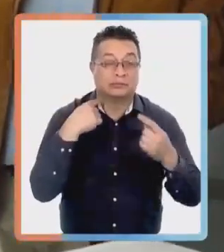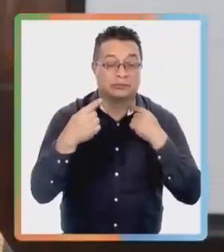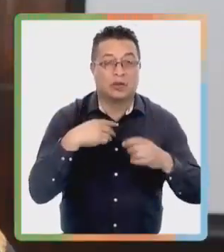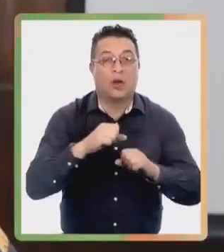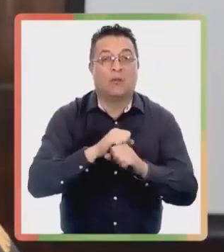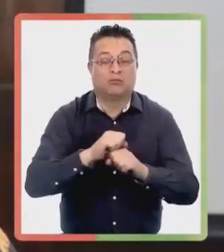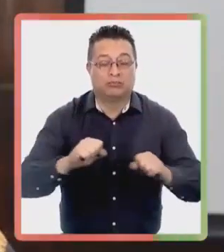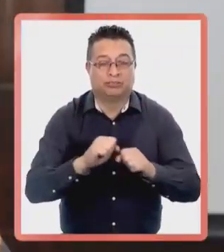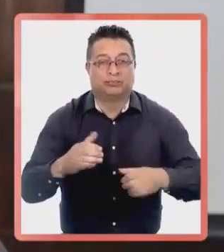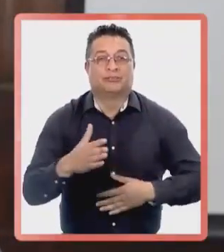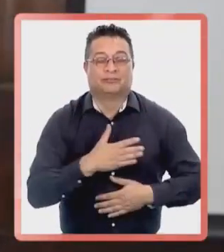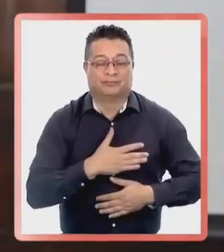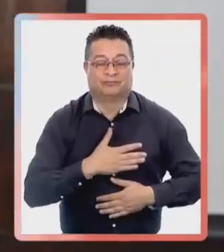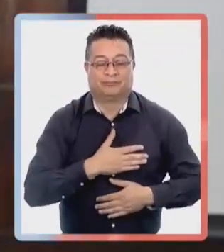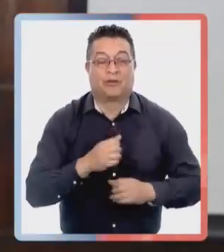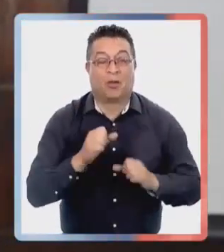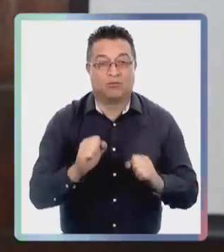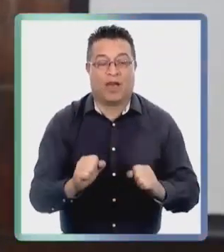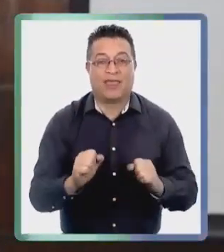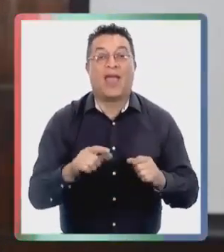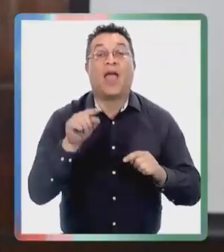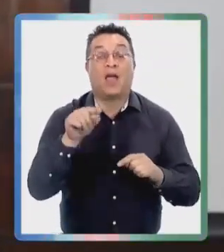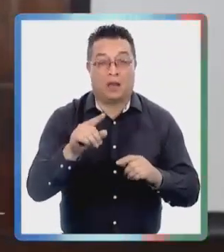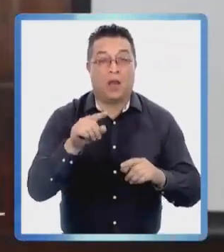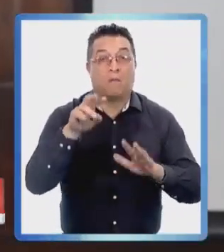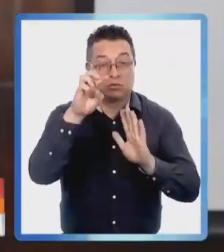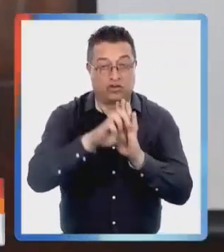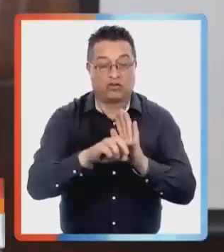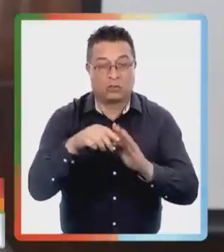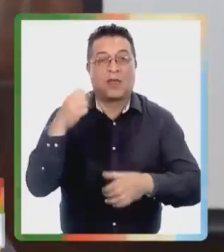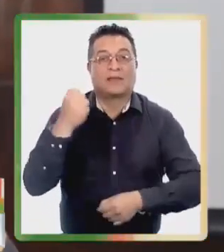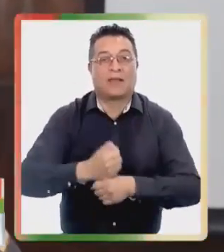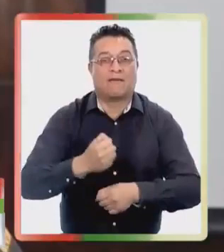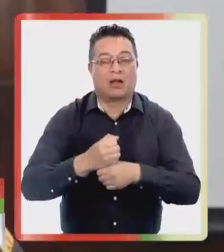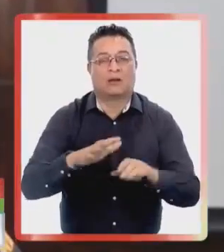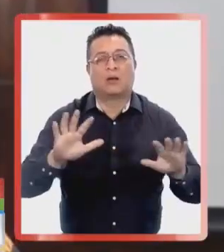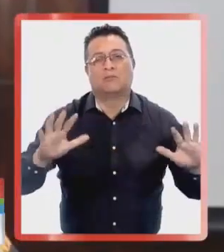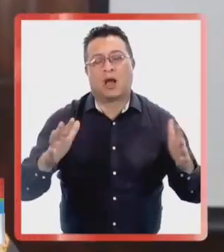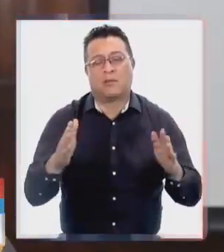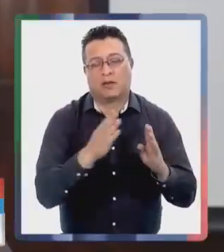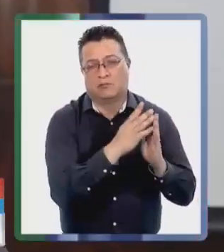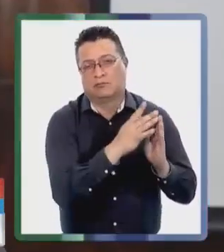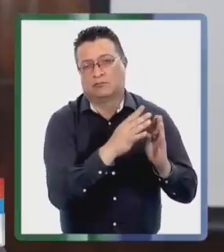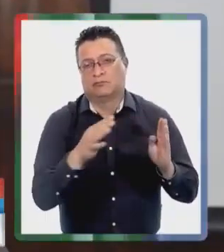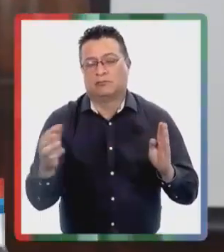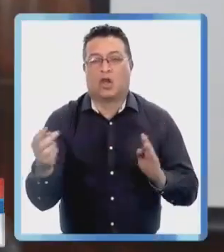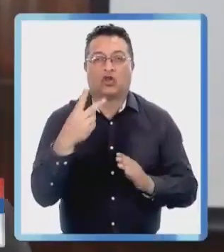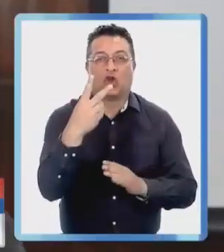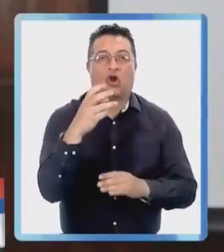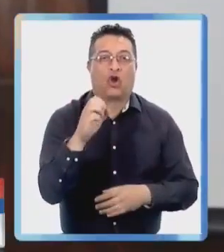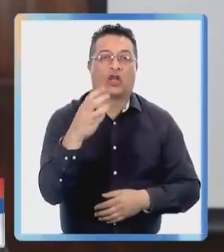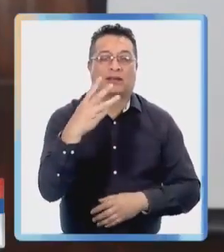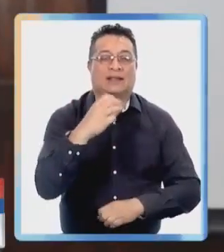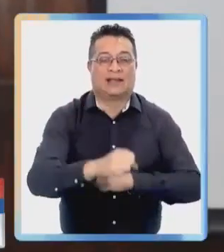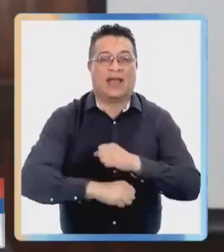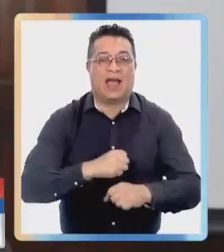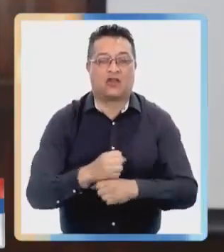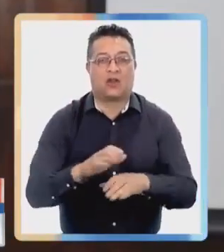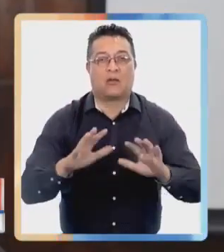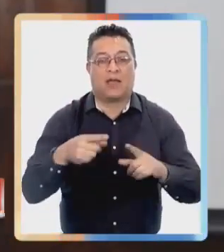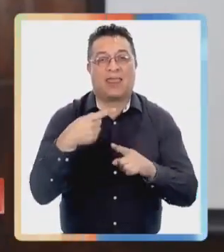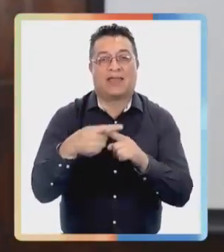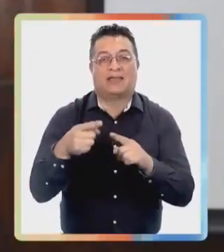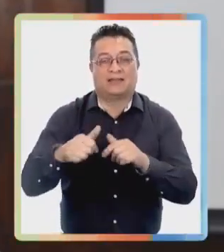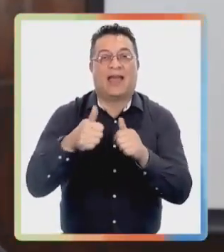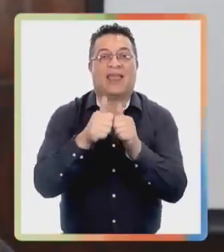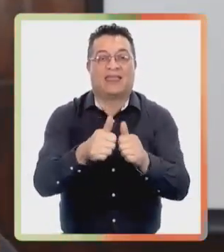accidentes cardiorrespiratorios. Este anhelado proyecto para nosotros ha significado un trabajo de aproximadamente 2 o 3 años más o menos en